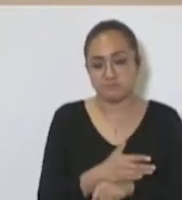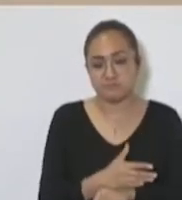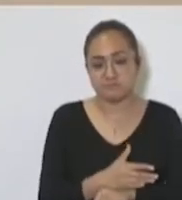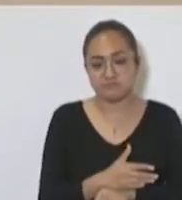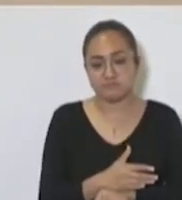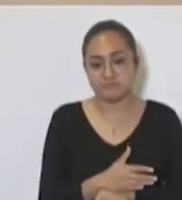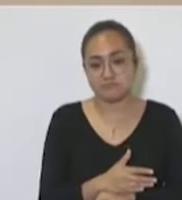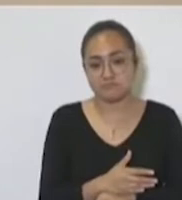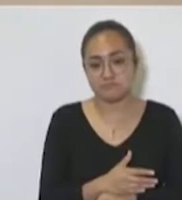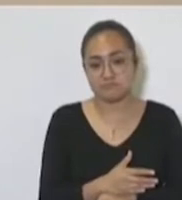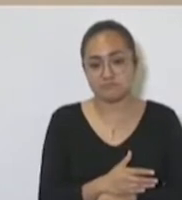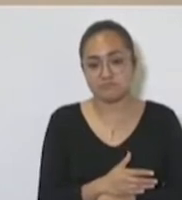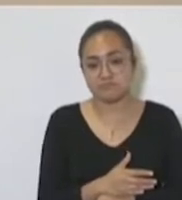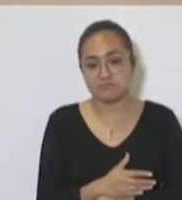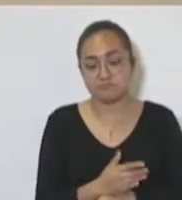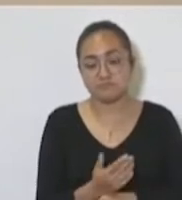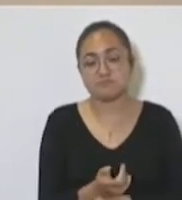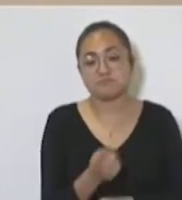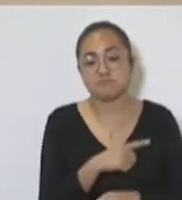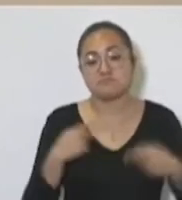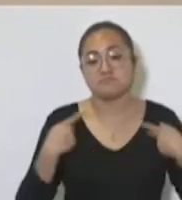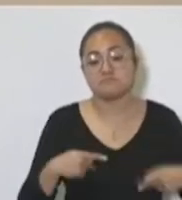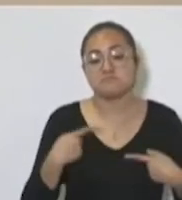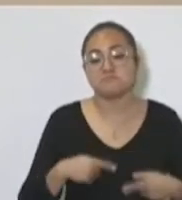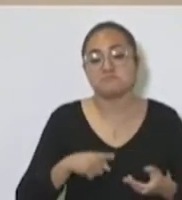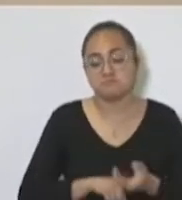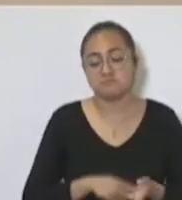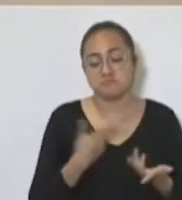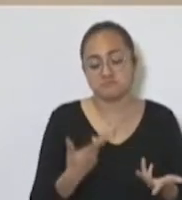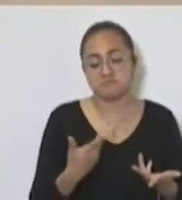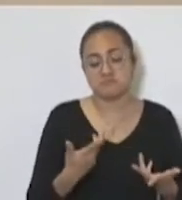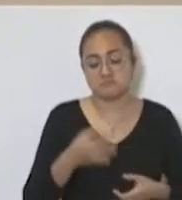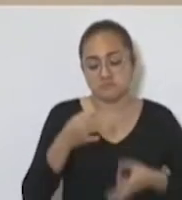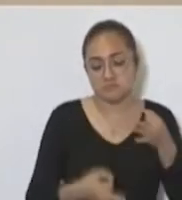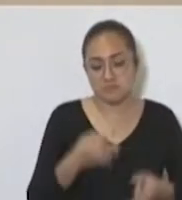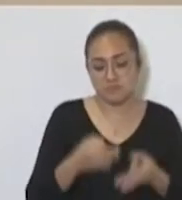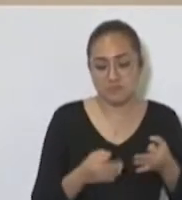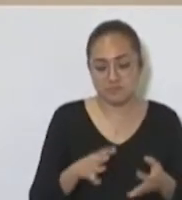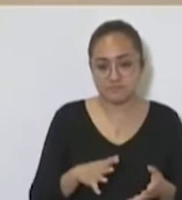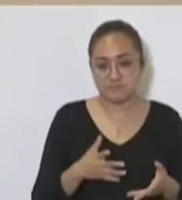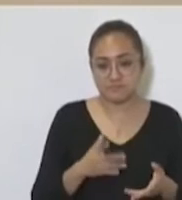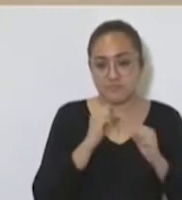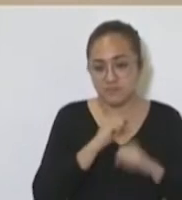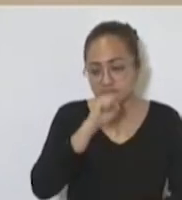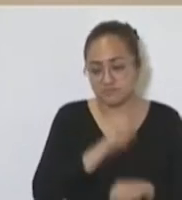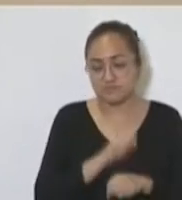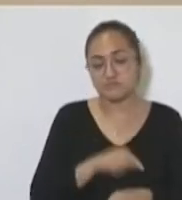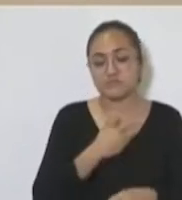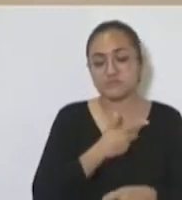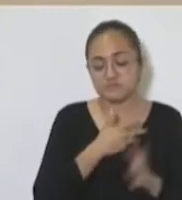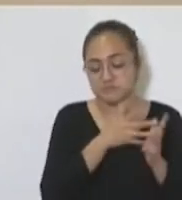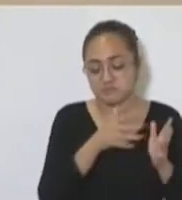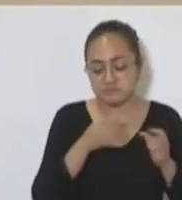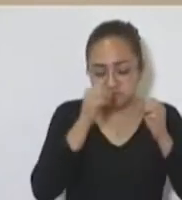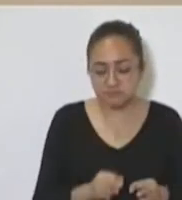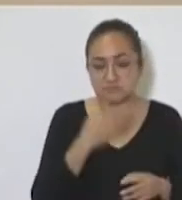del desempeño de los integrantes del poder judicial deben tener una regulación específica